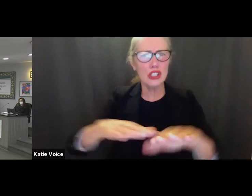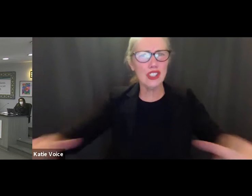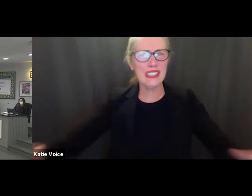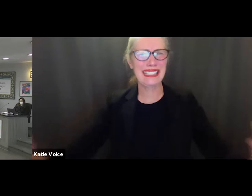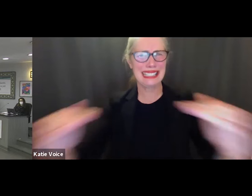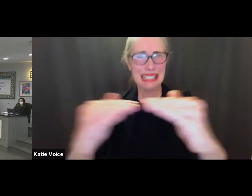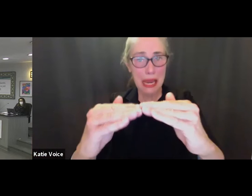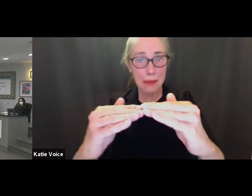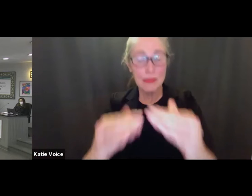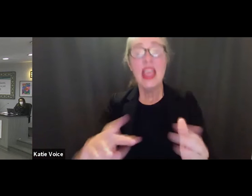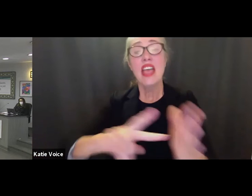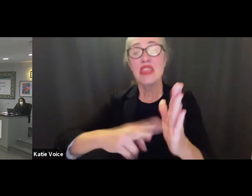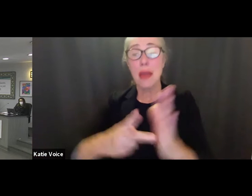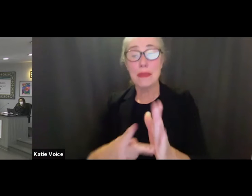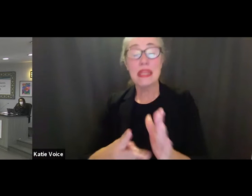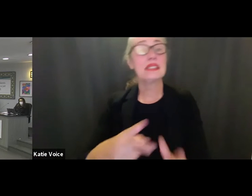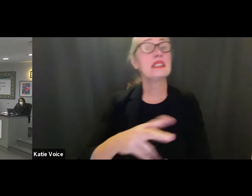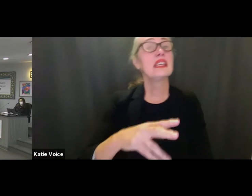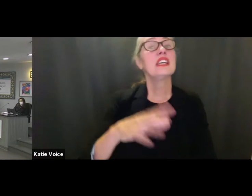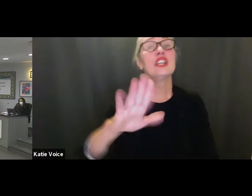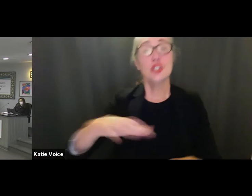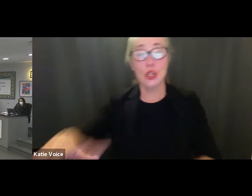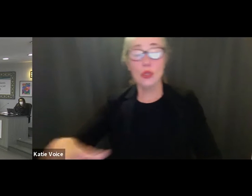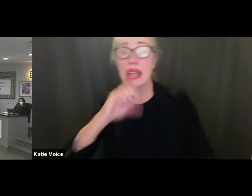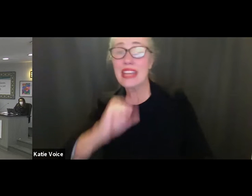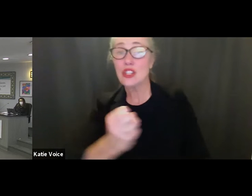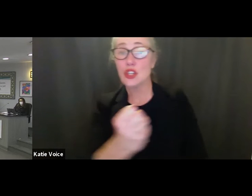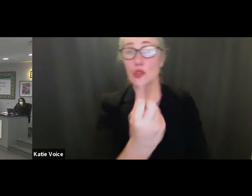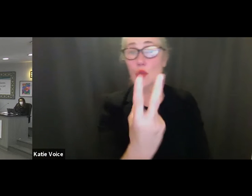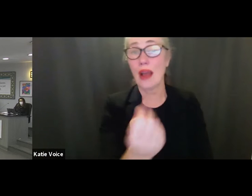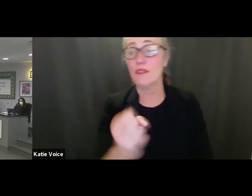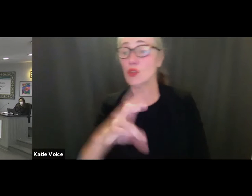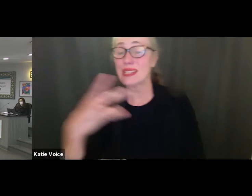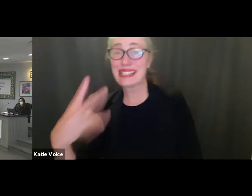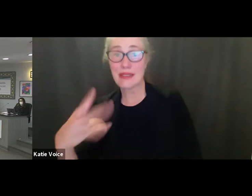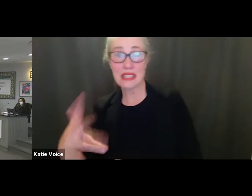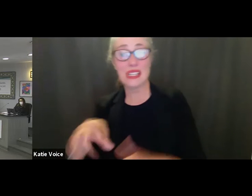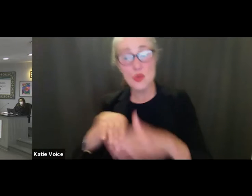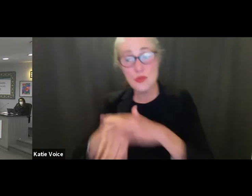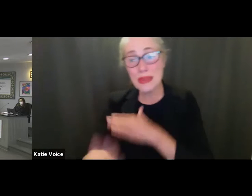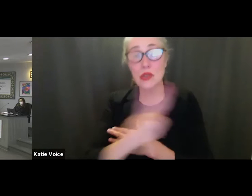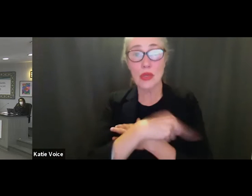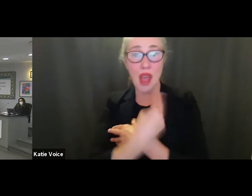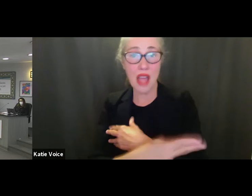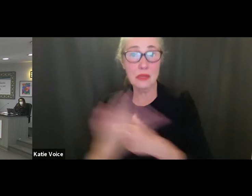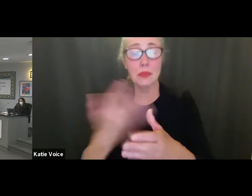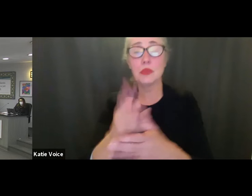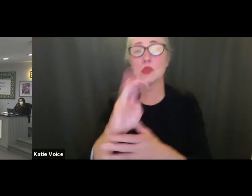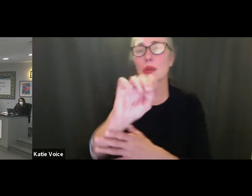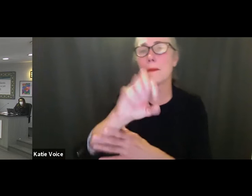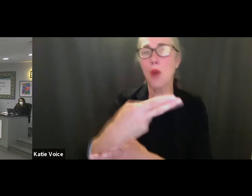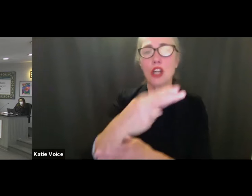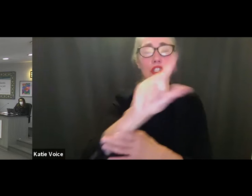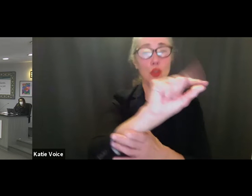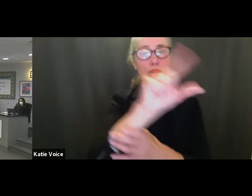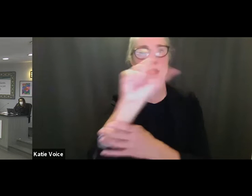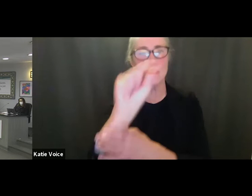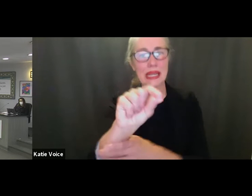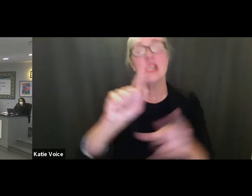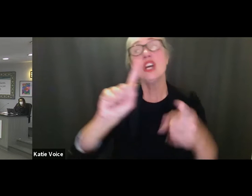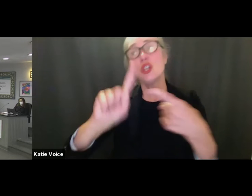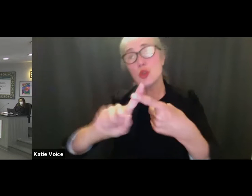en niños. Los niños de 12 a 17 años que fueron admitidos al hospital entre marzo